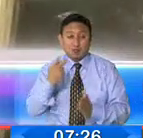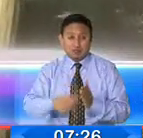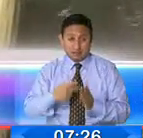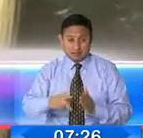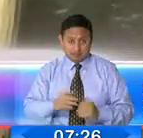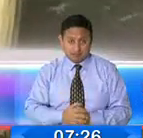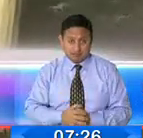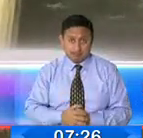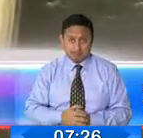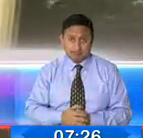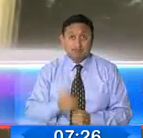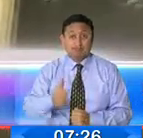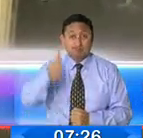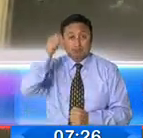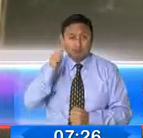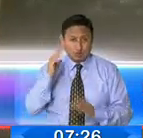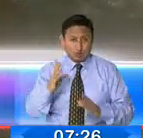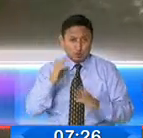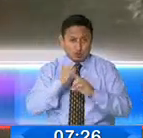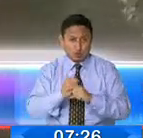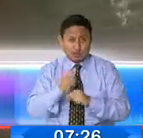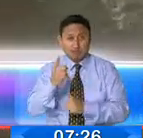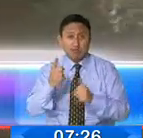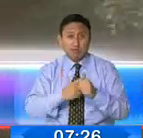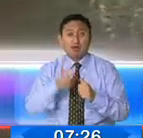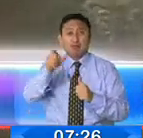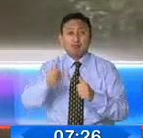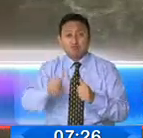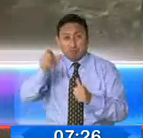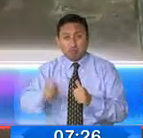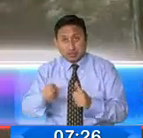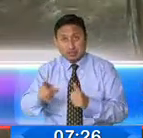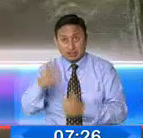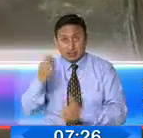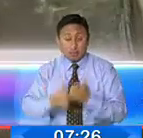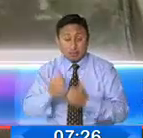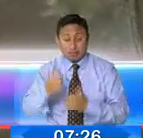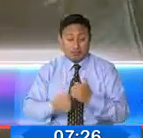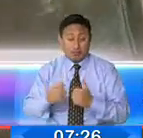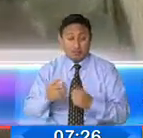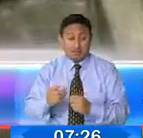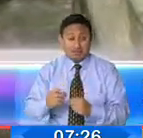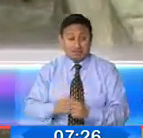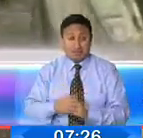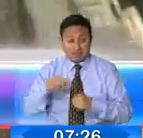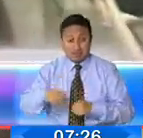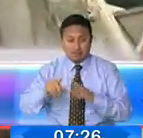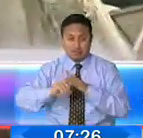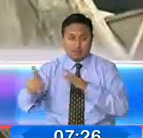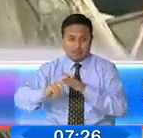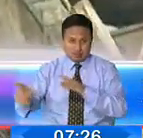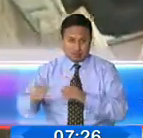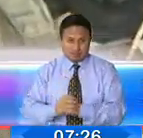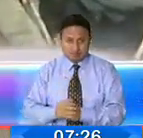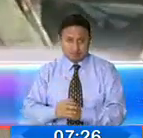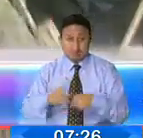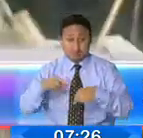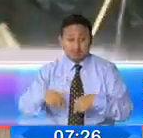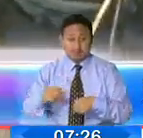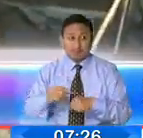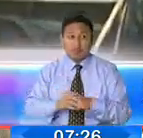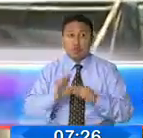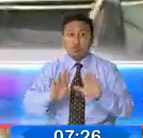Nuestra prioridad ayer en la noche fue la evacuación de personas que estaban siendo afectadas de manera inmediata en ese momento, siendo así que se